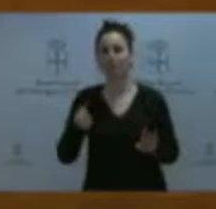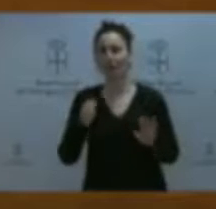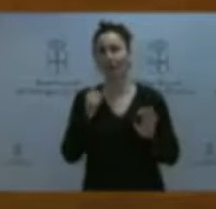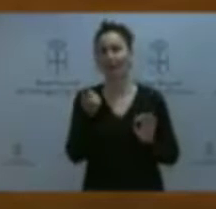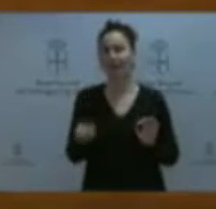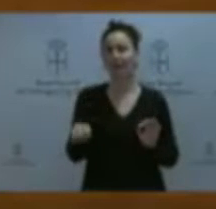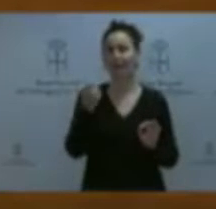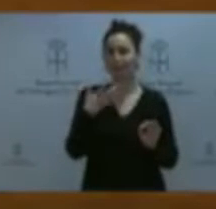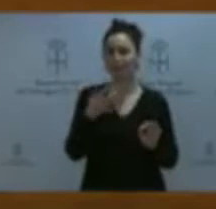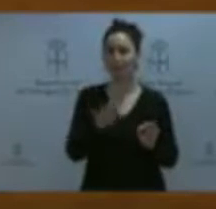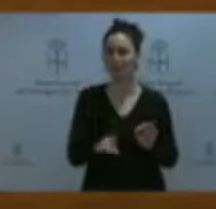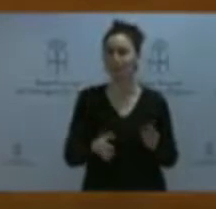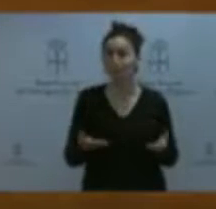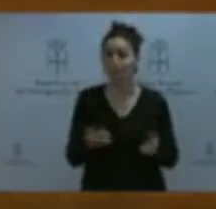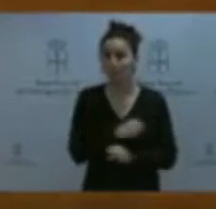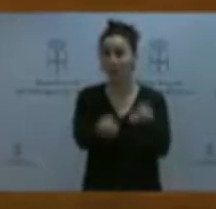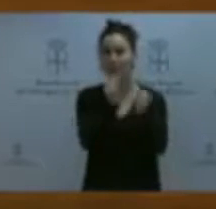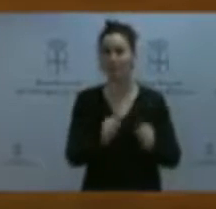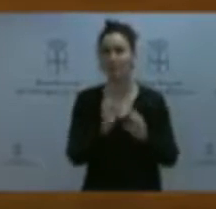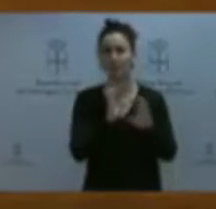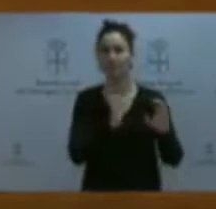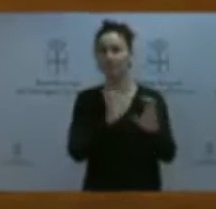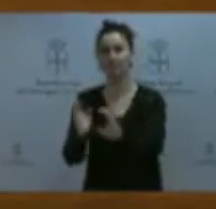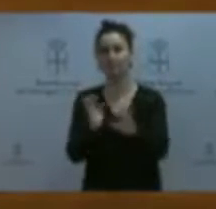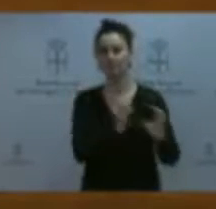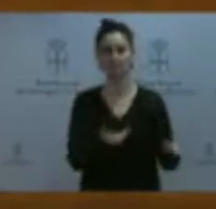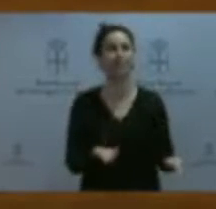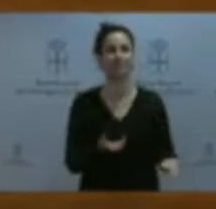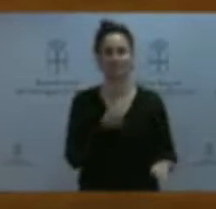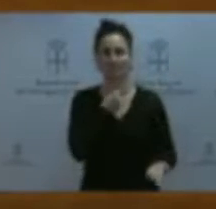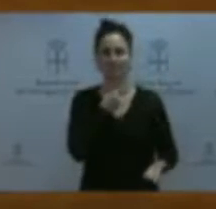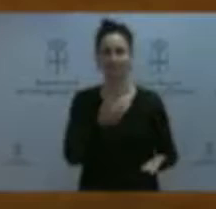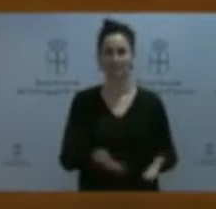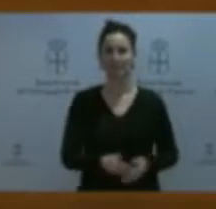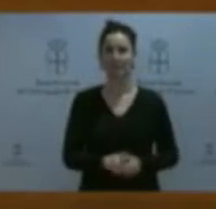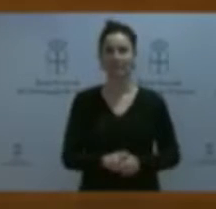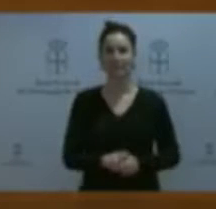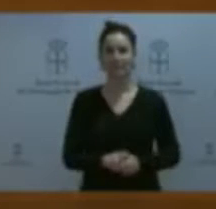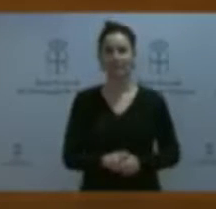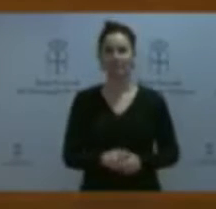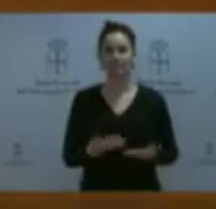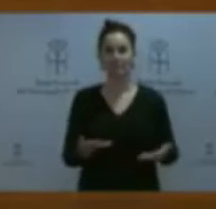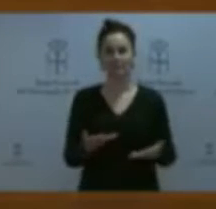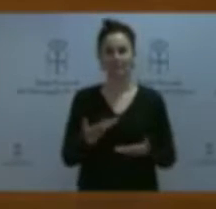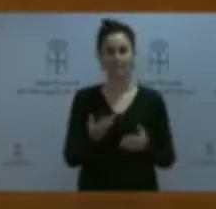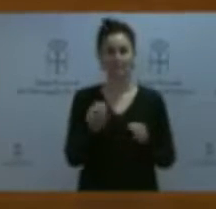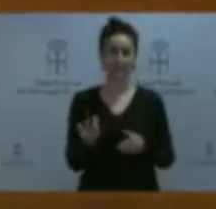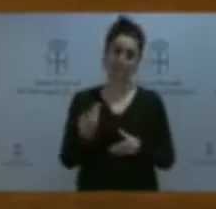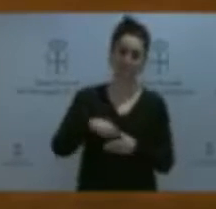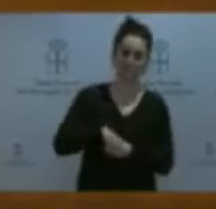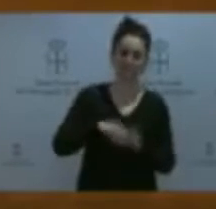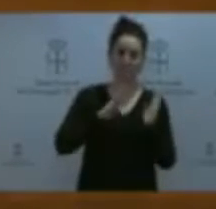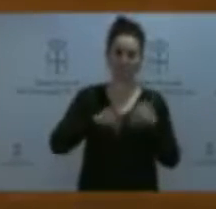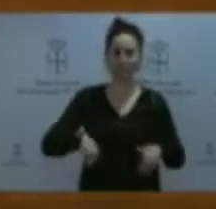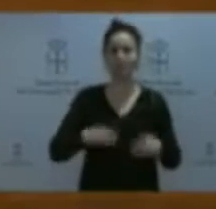tenemos buses para hacer ese trayecto. Con lo cual nos queda introducir la última pata, ¿no? Que es la pata económica. ¿Cuánto cuesta